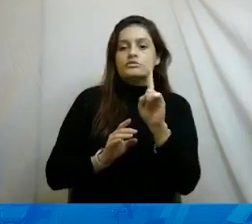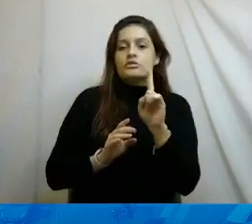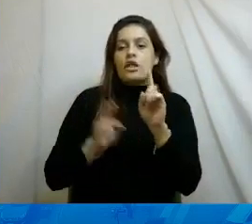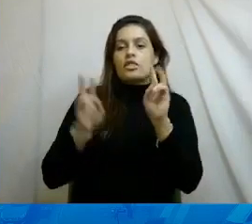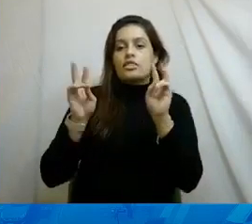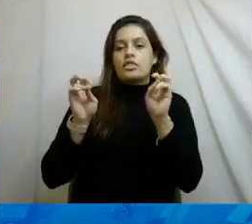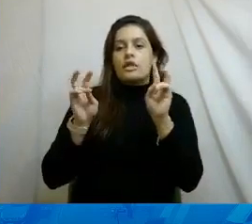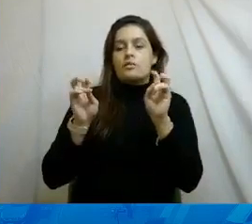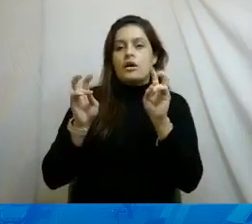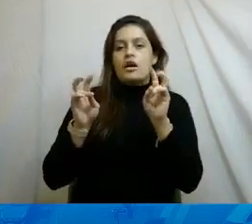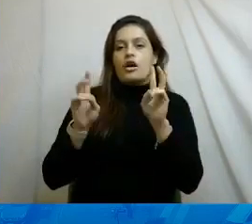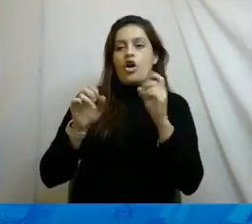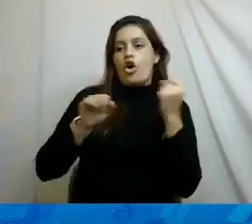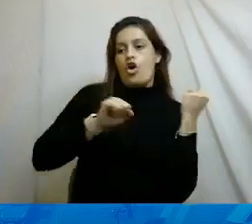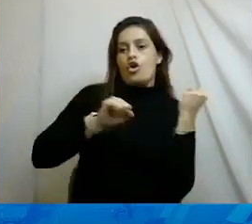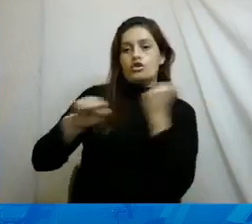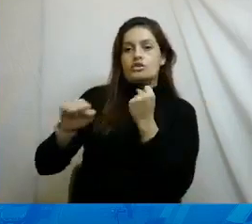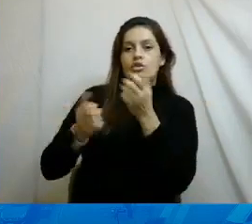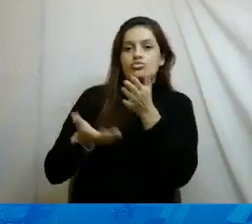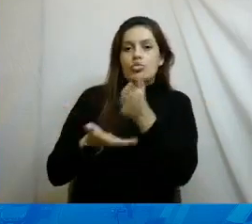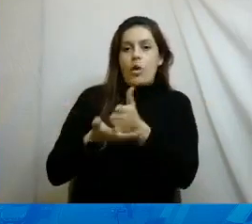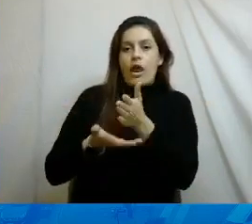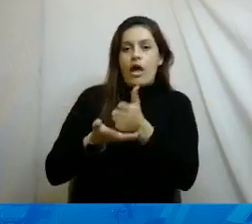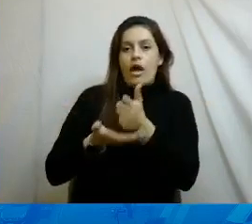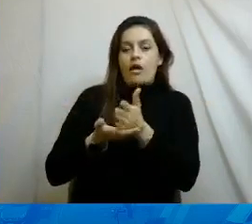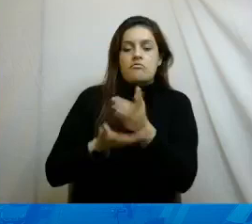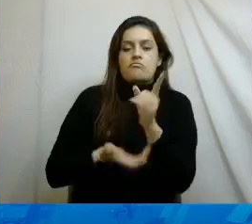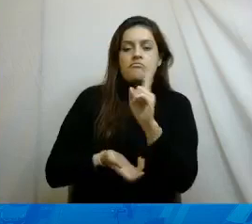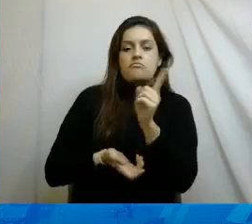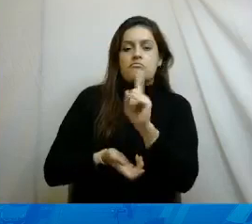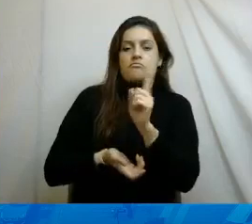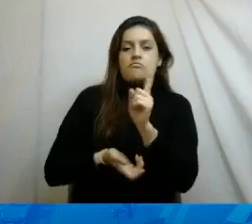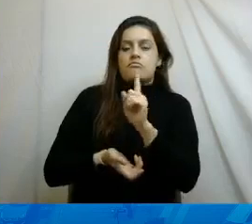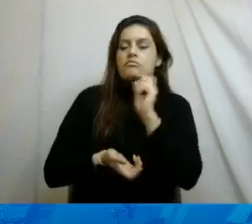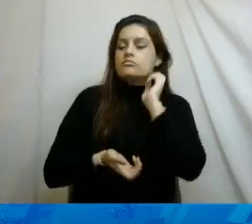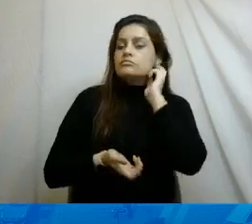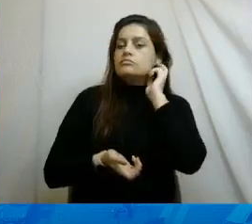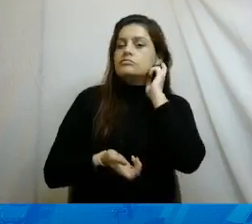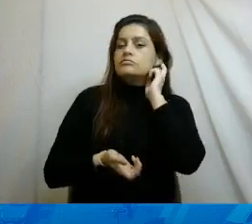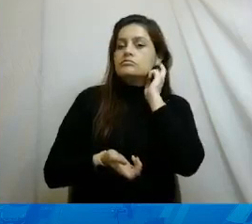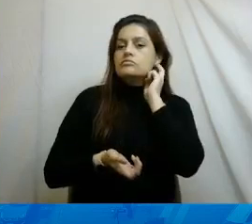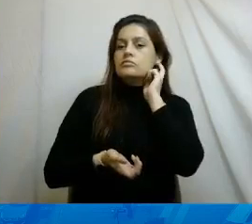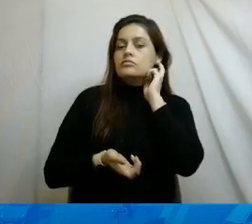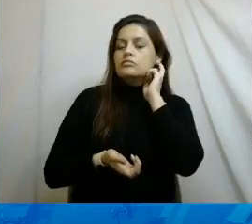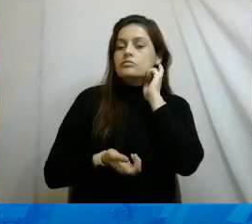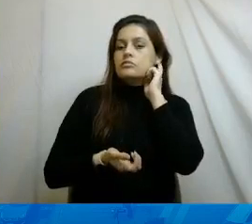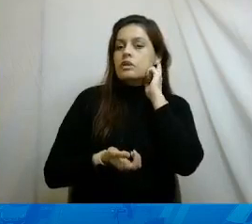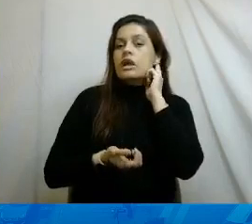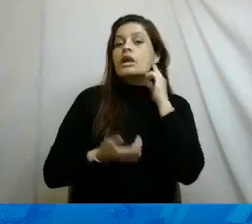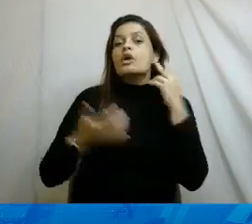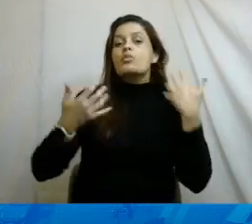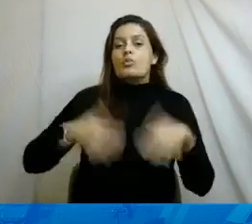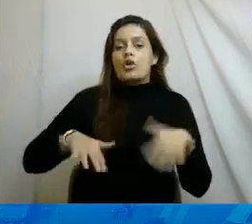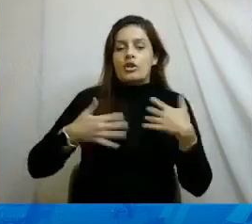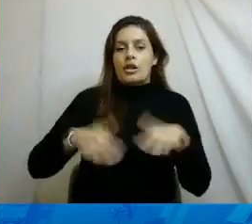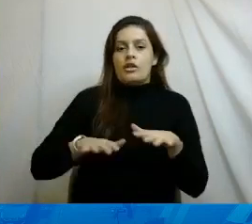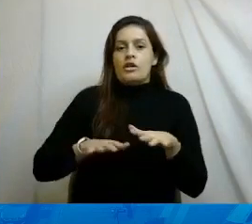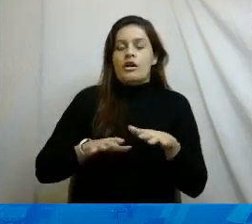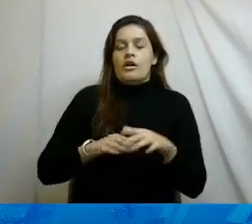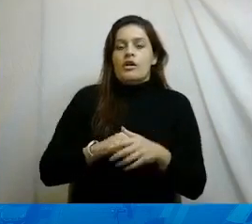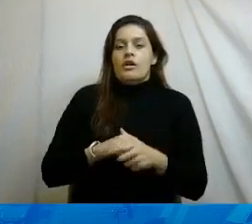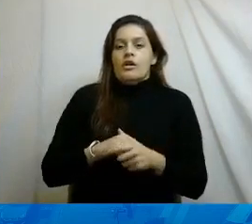que sea en contra de la comunidad que ustedes representan, y que necesariamente hay que dejarlo a que